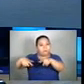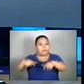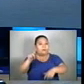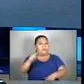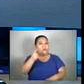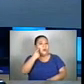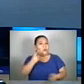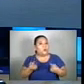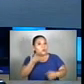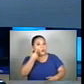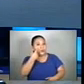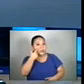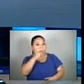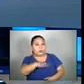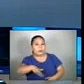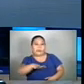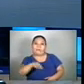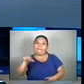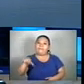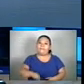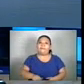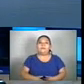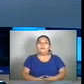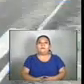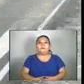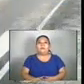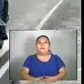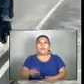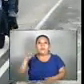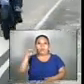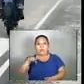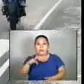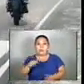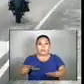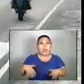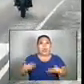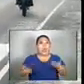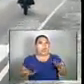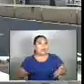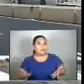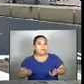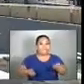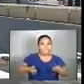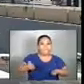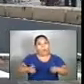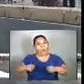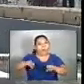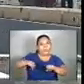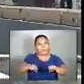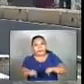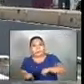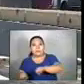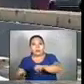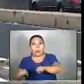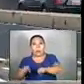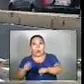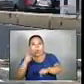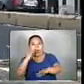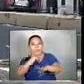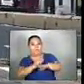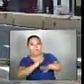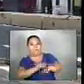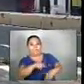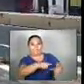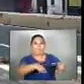cuáles son algunas de las zonas afectadas. Esta es una de las maniobras que automovilistas deben realizar para evitar caer en un bache